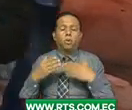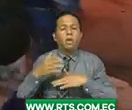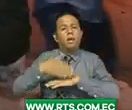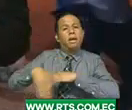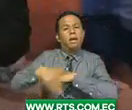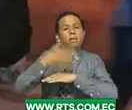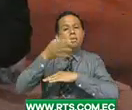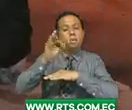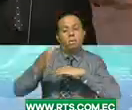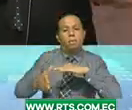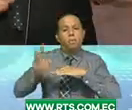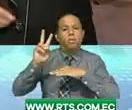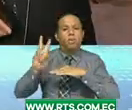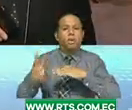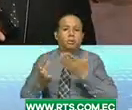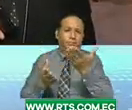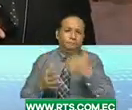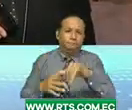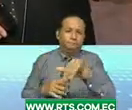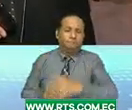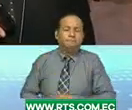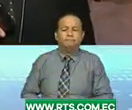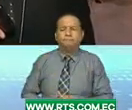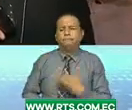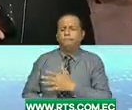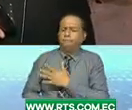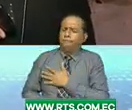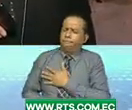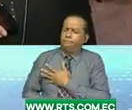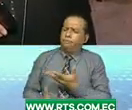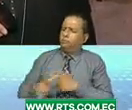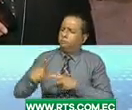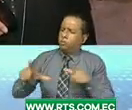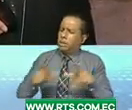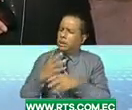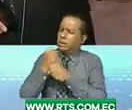19 y Venezuela. Adelante, buenas noches. Lamentable, no hay lugar seguro. Gracias, Charlie, por ese reporte.